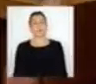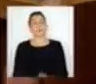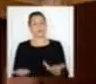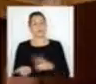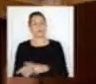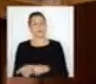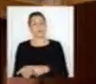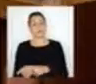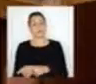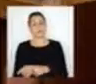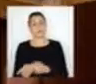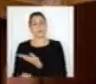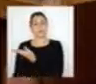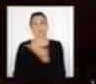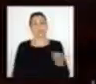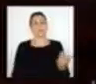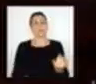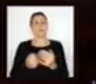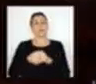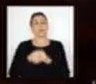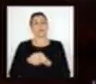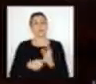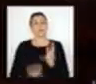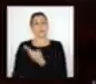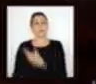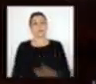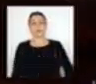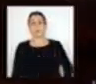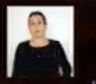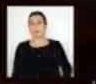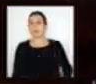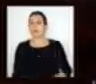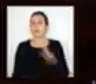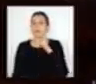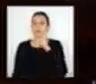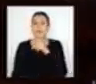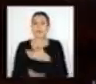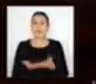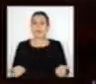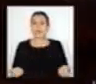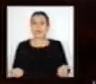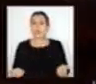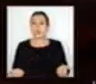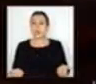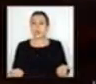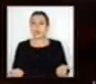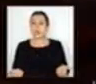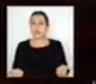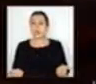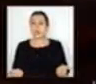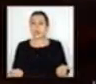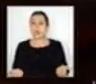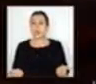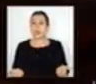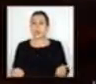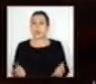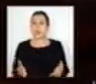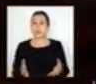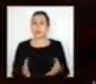colegas, que no existe mayor potencial que el del